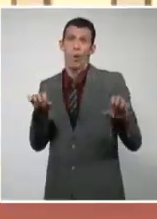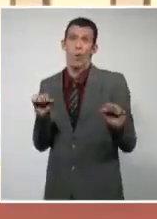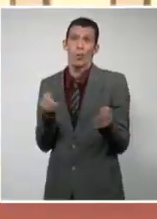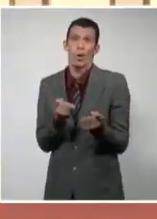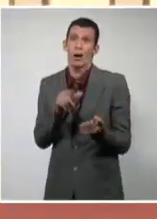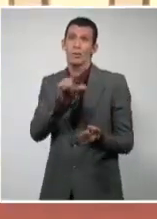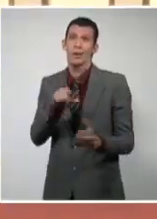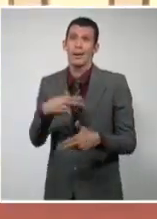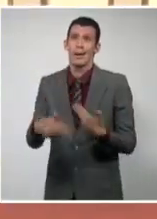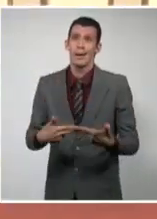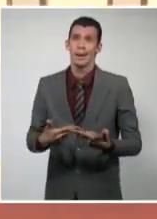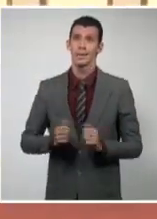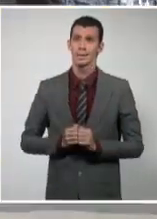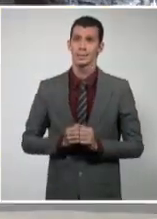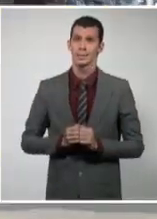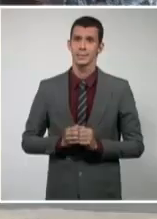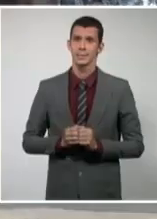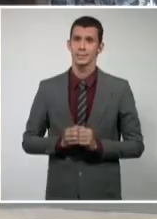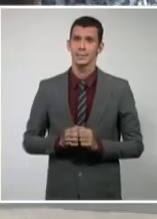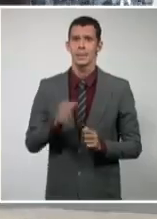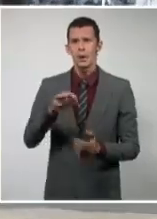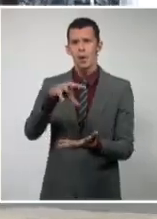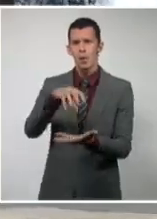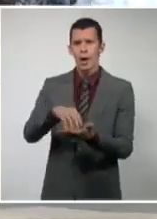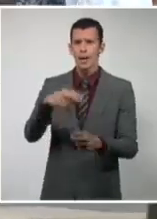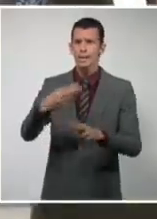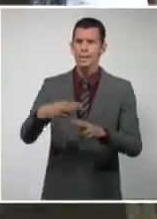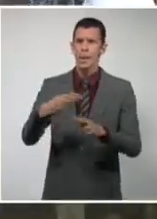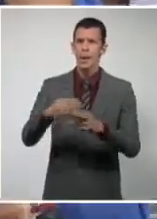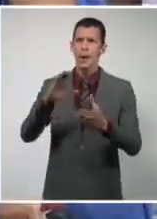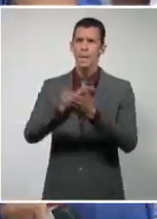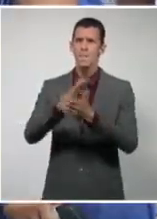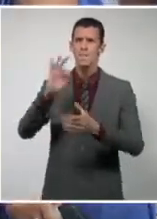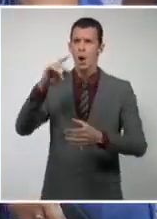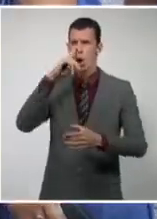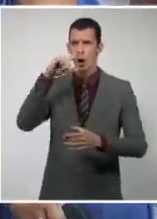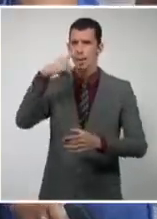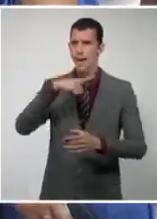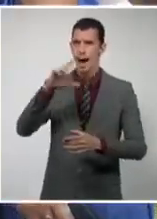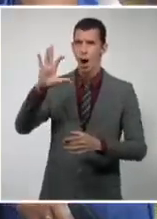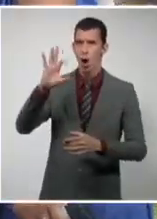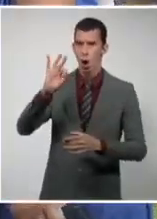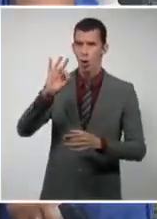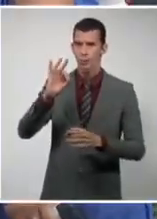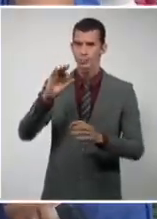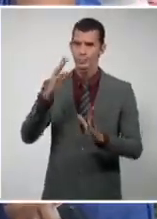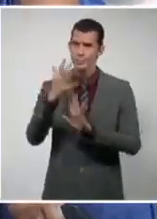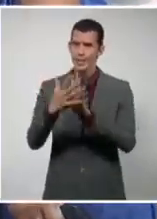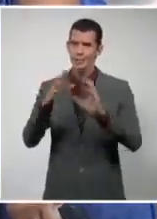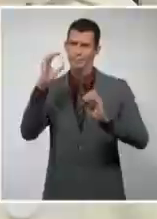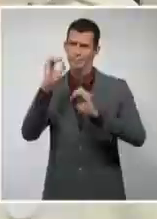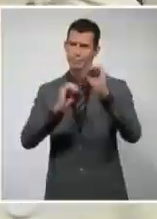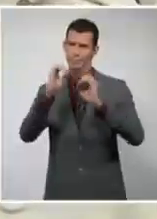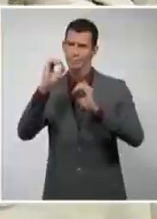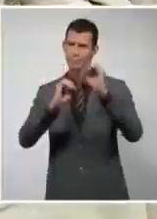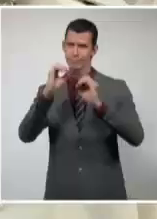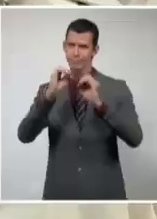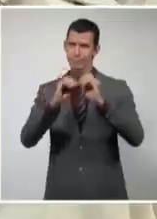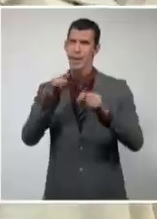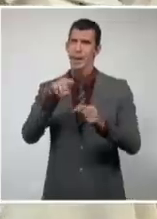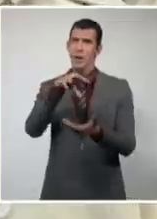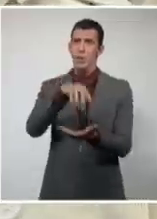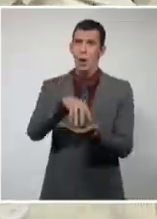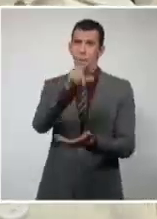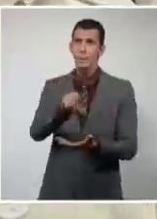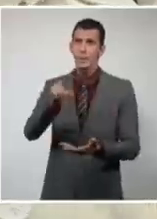En el barrio del Mónaco, del municipio 10 de octubre, dicen los vecinos, esta realidad se repite un día tras otro. Es muy difícil que uno se quede en